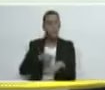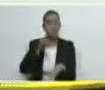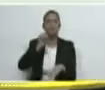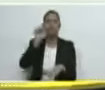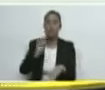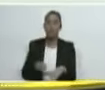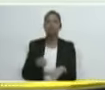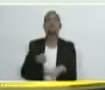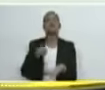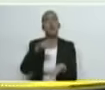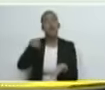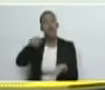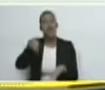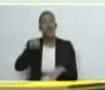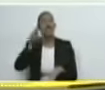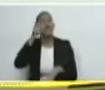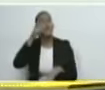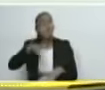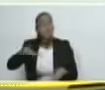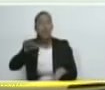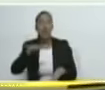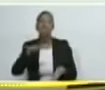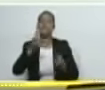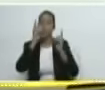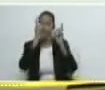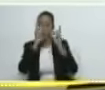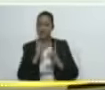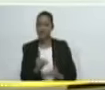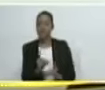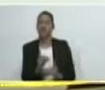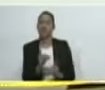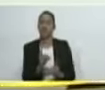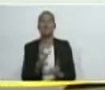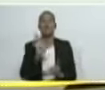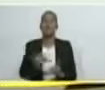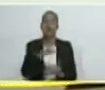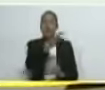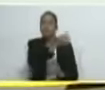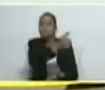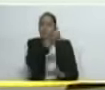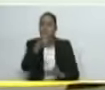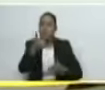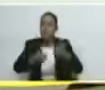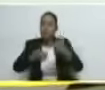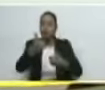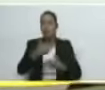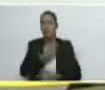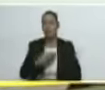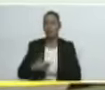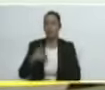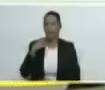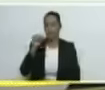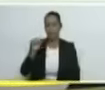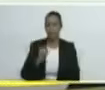ordenó el pueblo de Venezuela, las bases de nuestro partido, de postular al hermano presidente Nicolás Maduro.